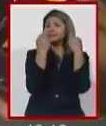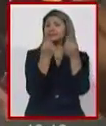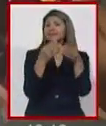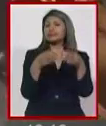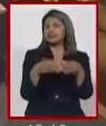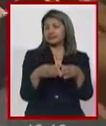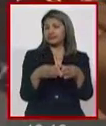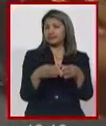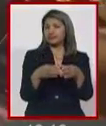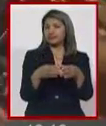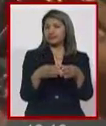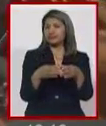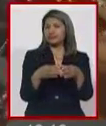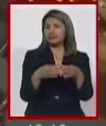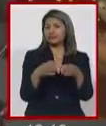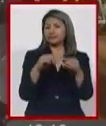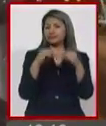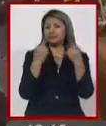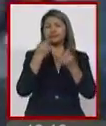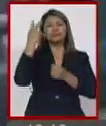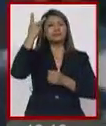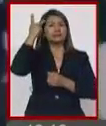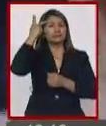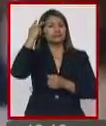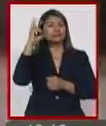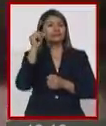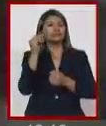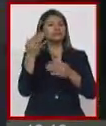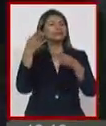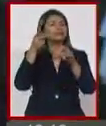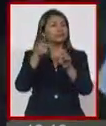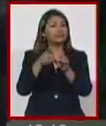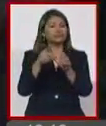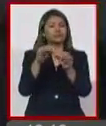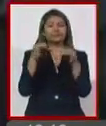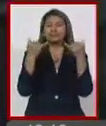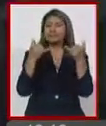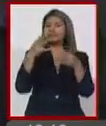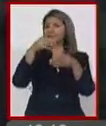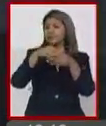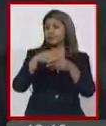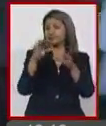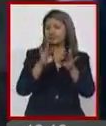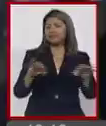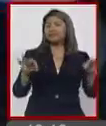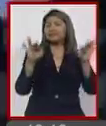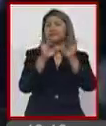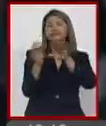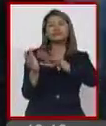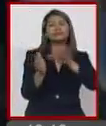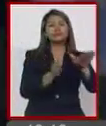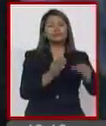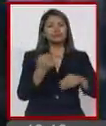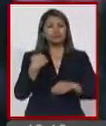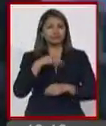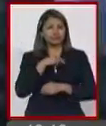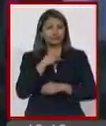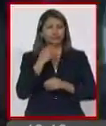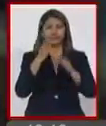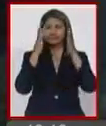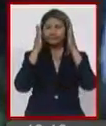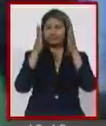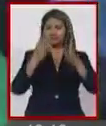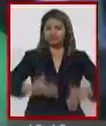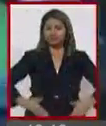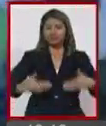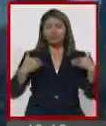de consigna partidaria. Nosotros no vamos a entrar en juego de ellos porque lo más importante para nosotros es la atención